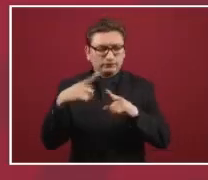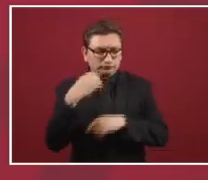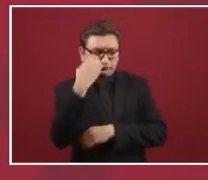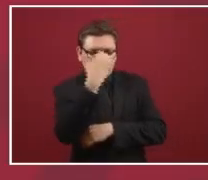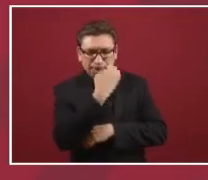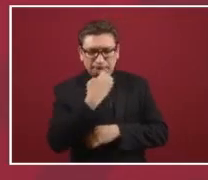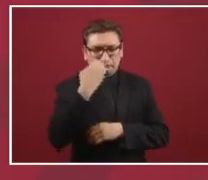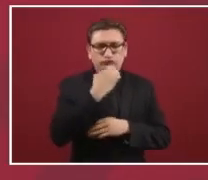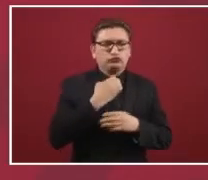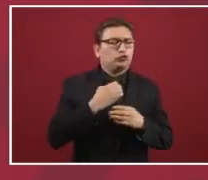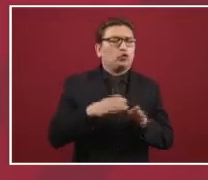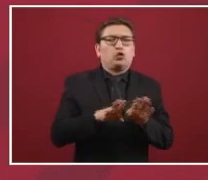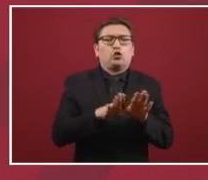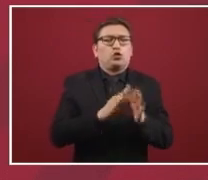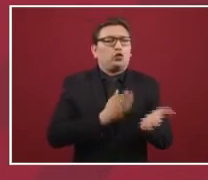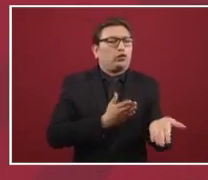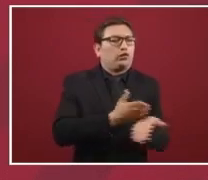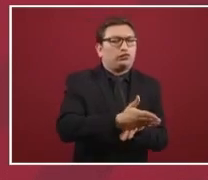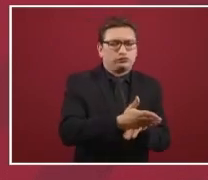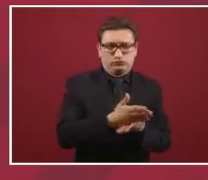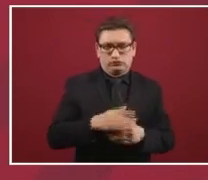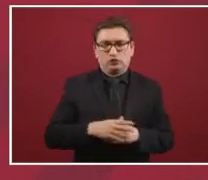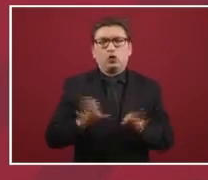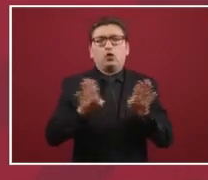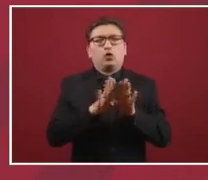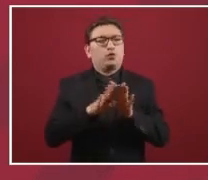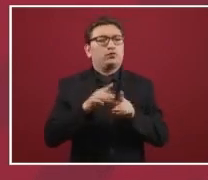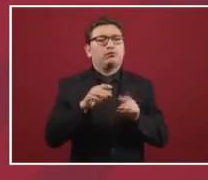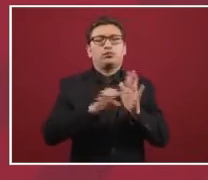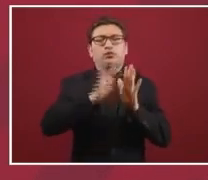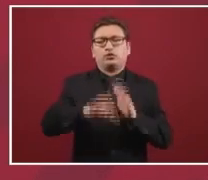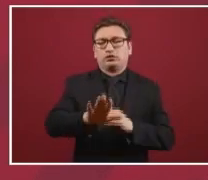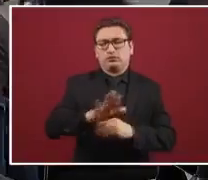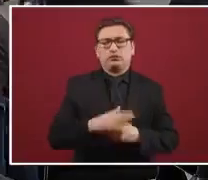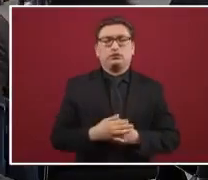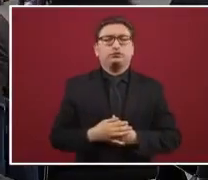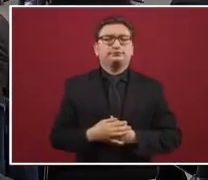estudios, cómo llegar, por ejemplo,